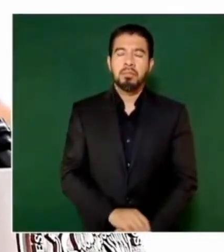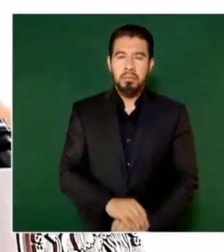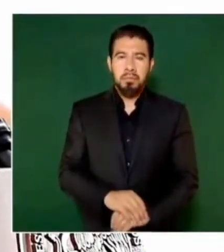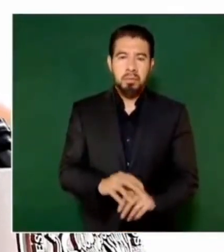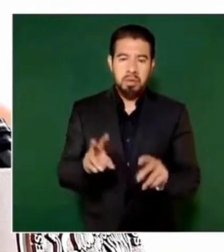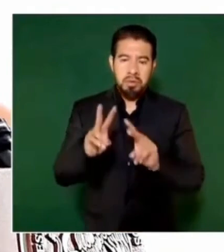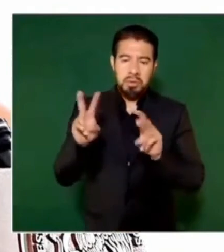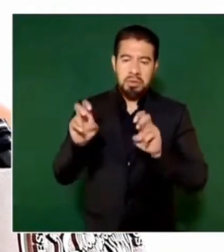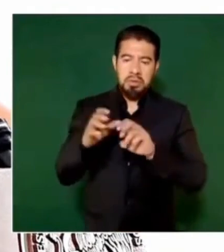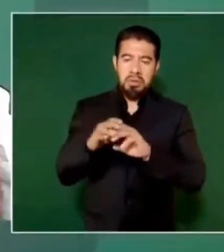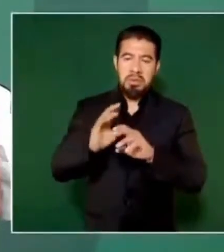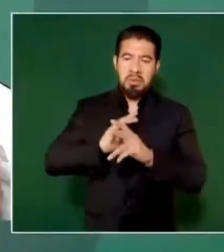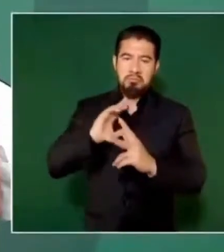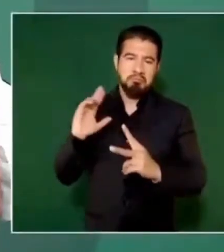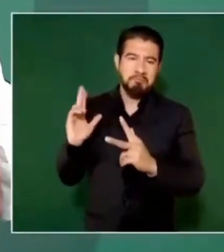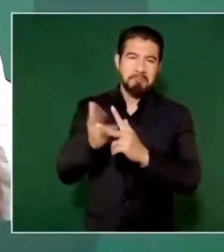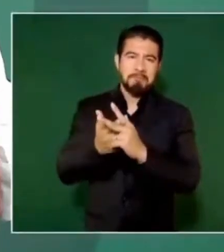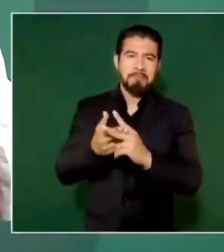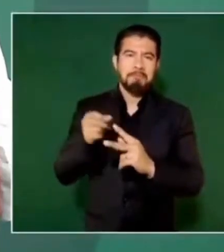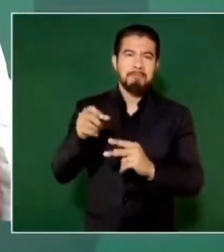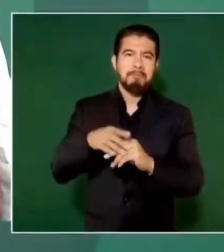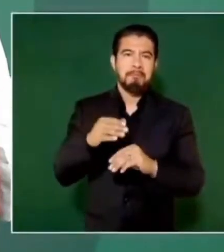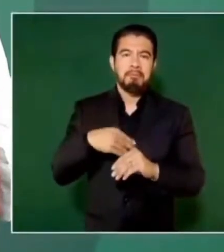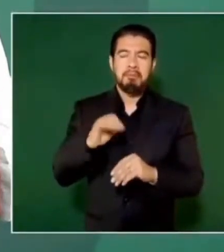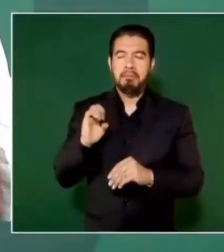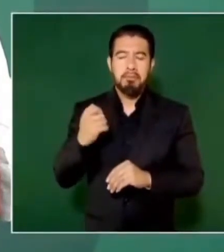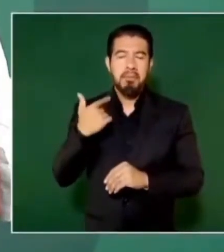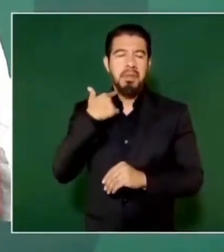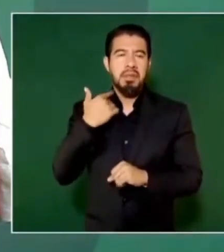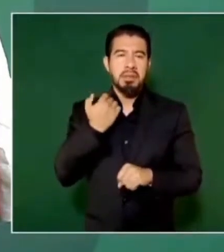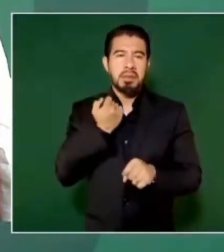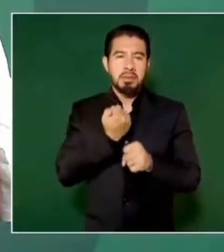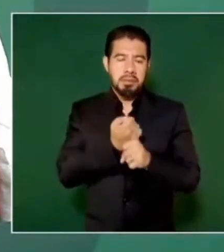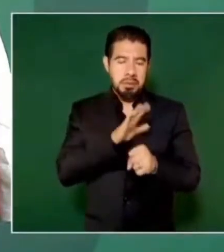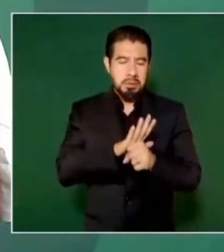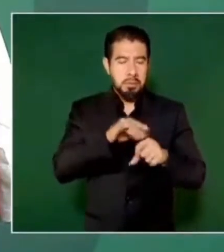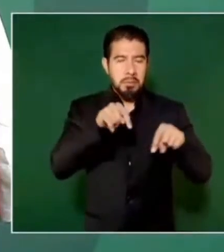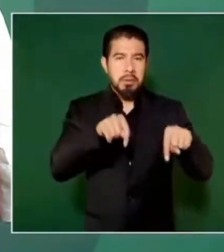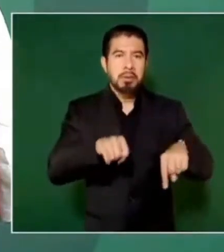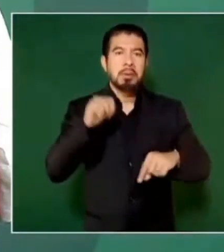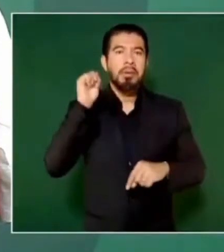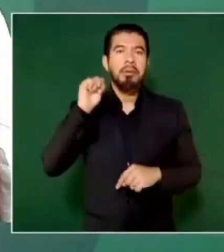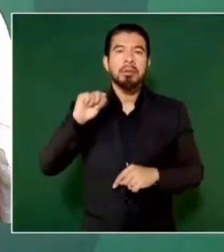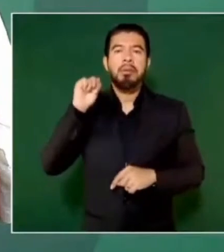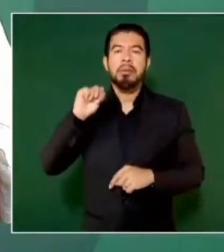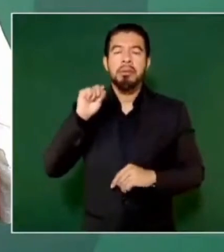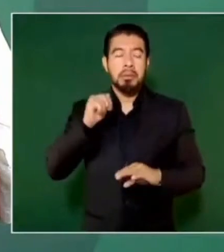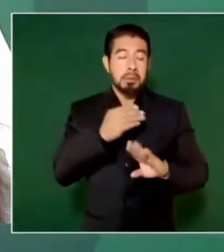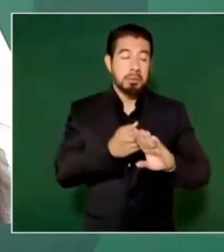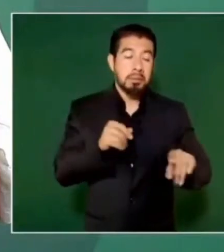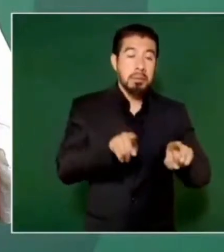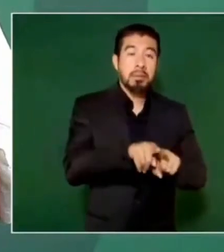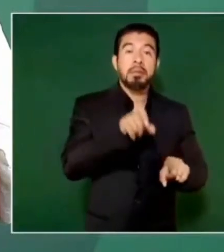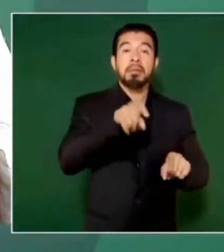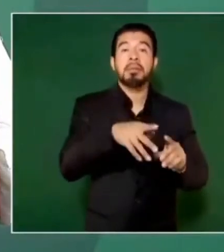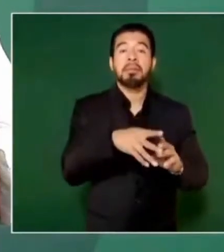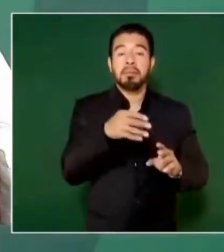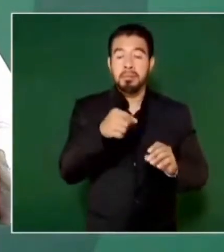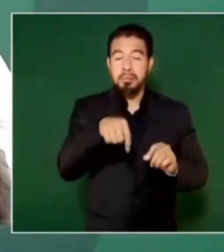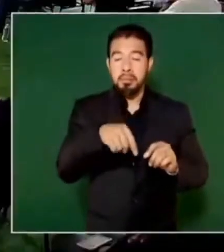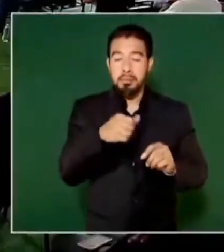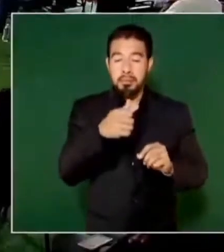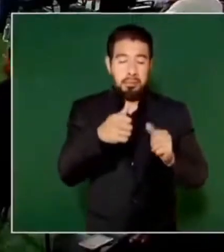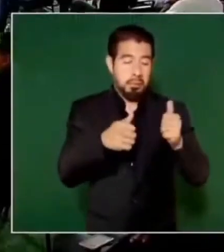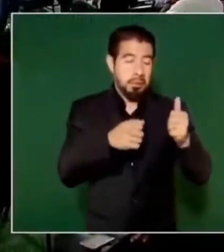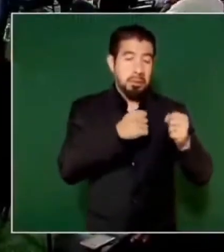en el sexenio pasado en Tabasco y en este sexenio. A ver si